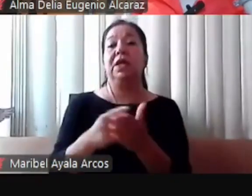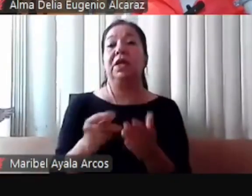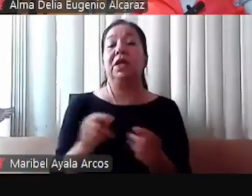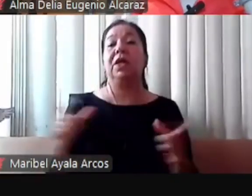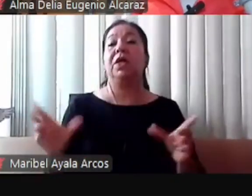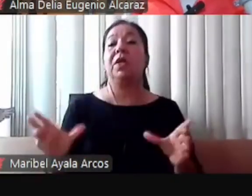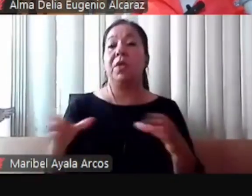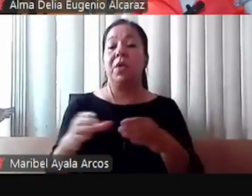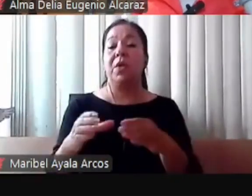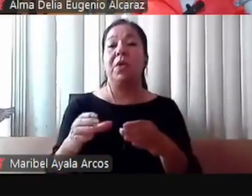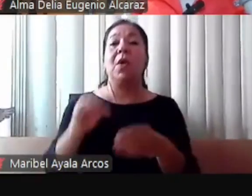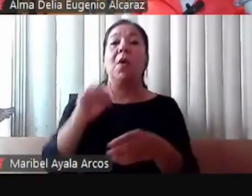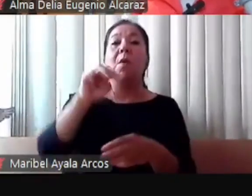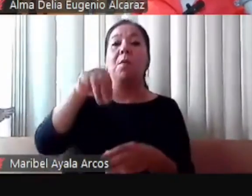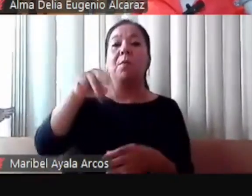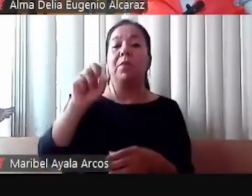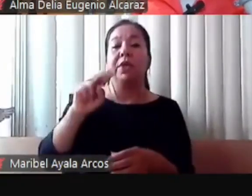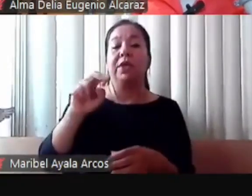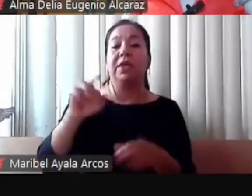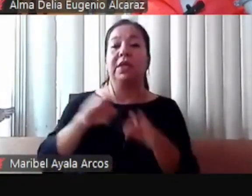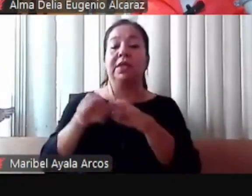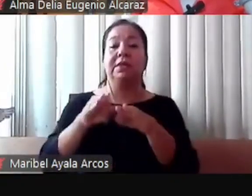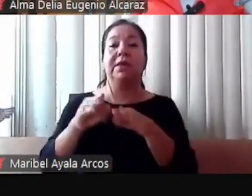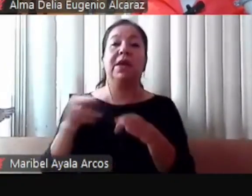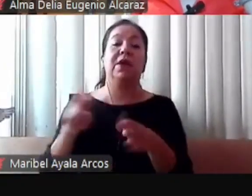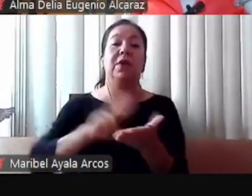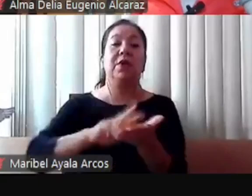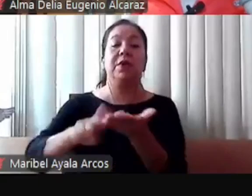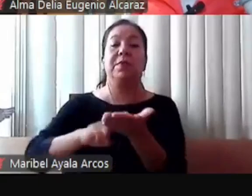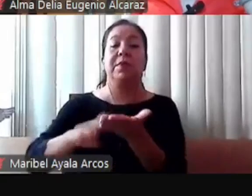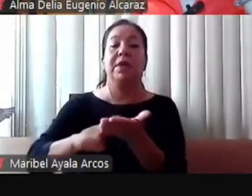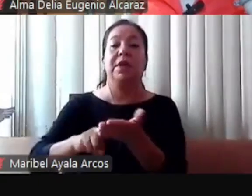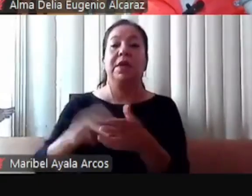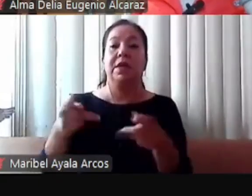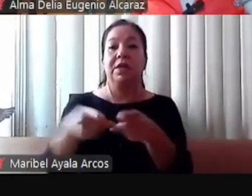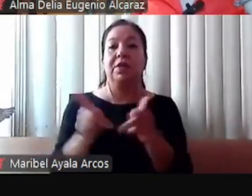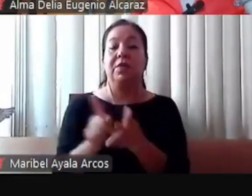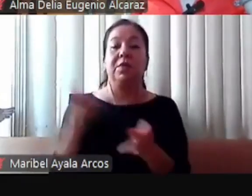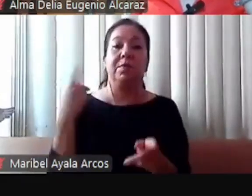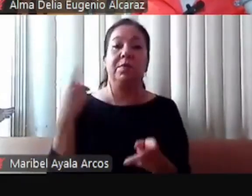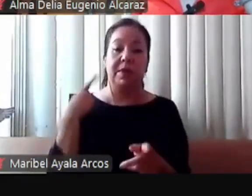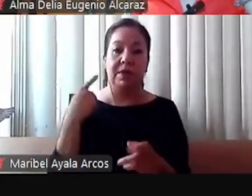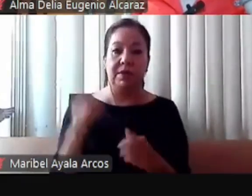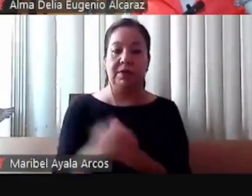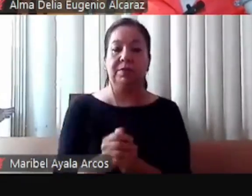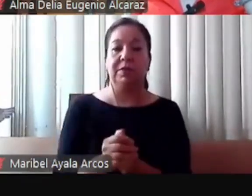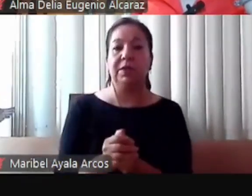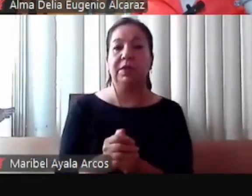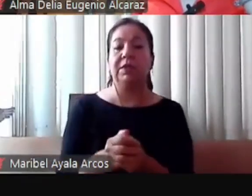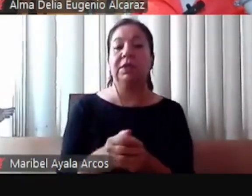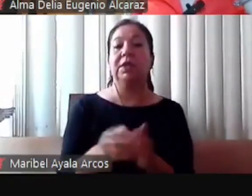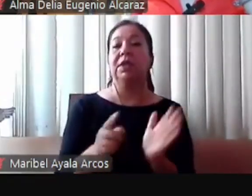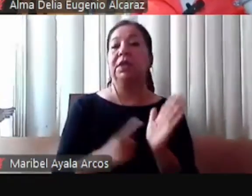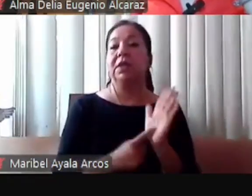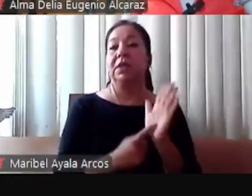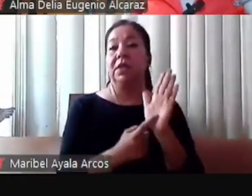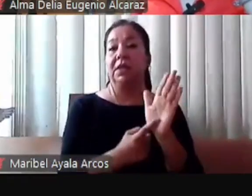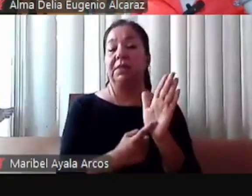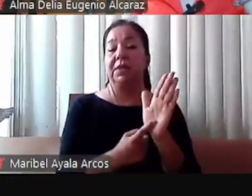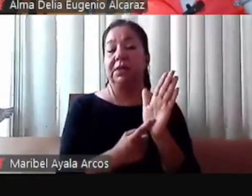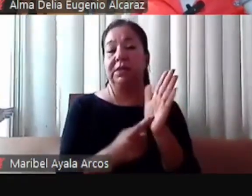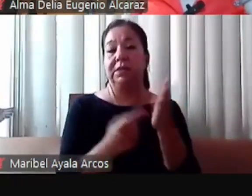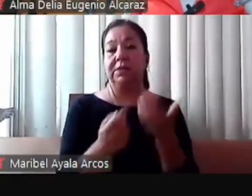partidos Morena, Partido del Trabajo, Partido Verde Ecologista de México, de conformidad con las razones y fundamentos expuestos en la presente